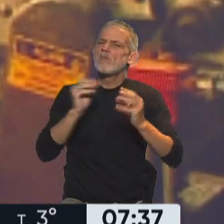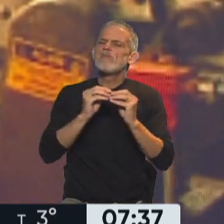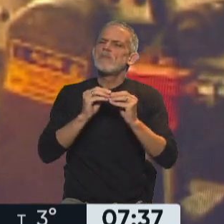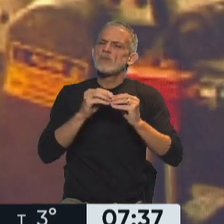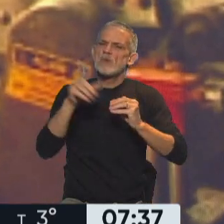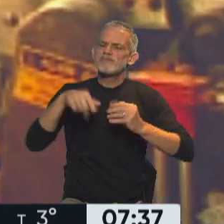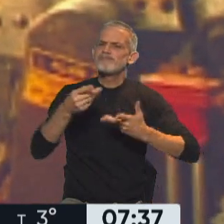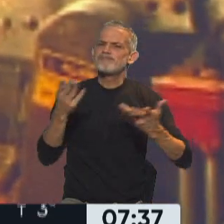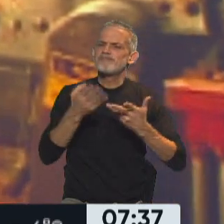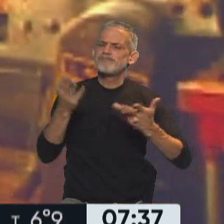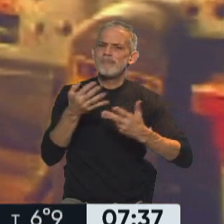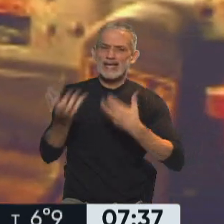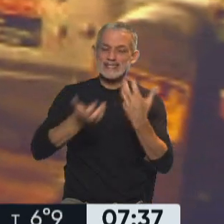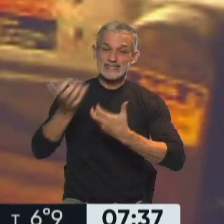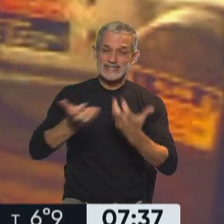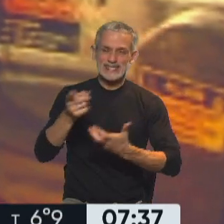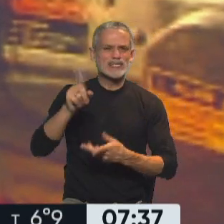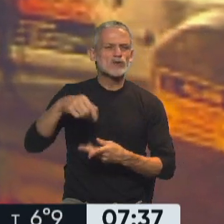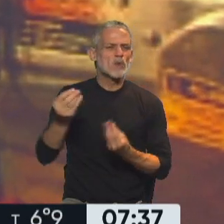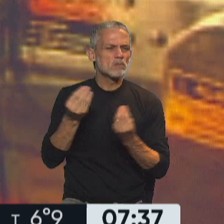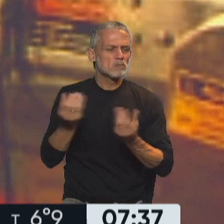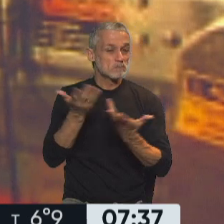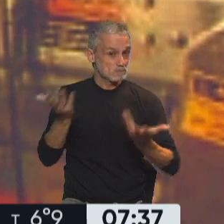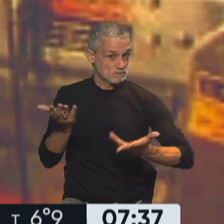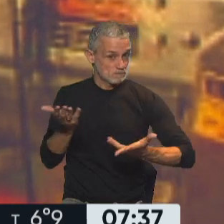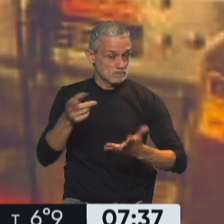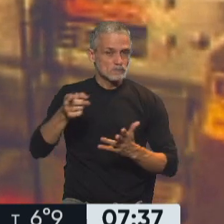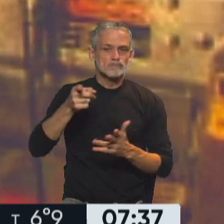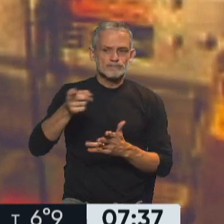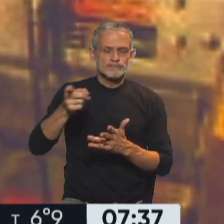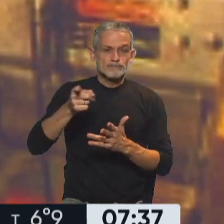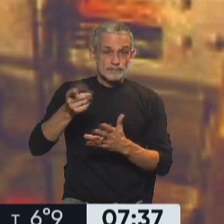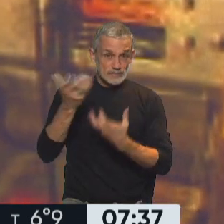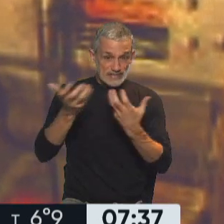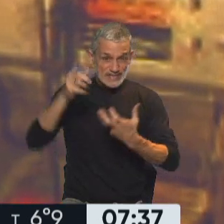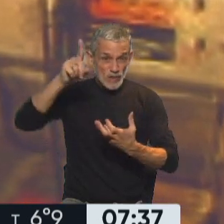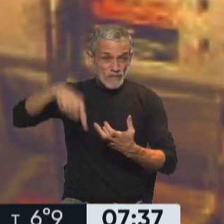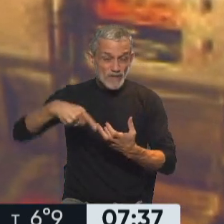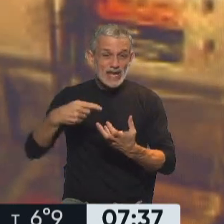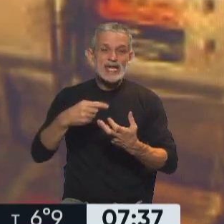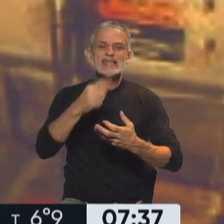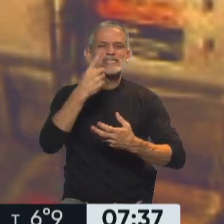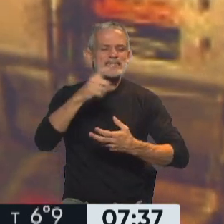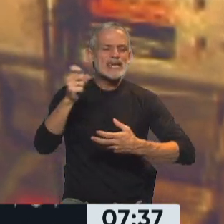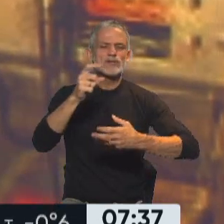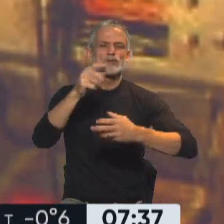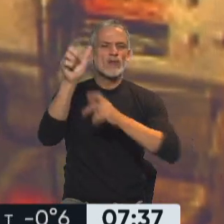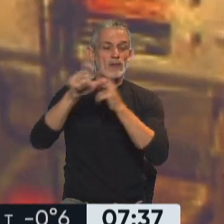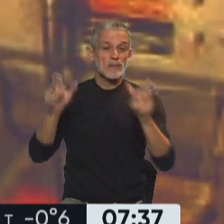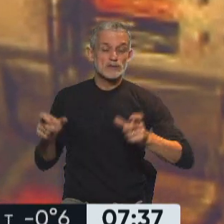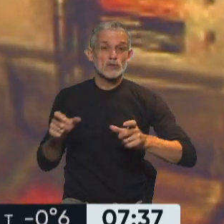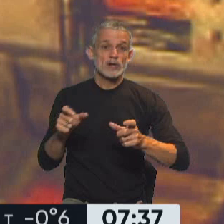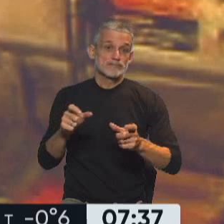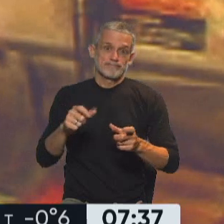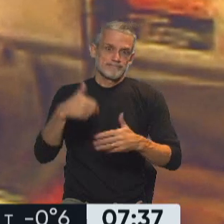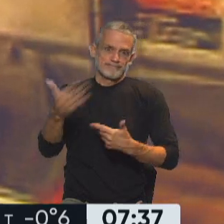causas que provocaron el incendio, porque en definitiva fue el detonante que generó que cientos de personas se queden en la calle. ¿Por